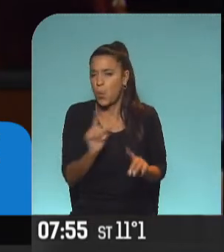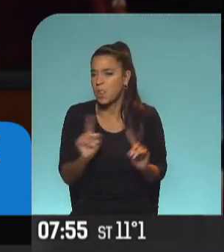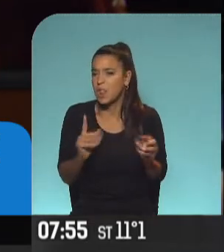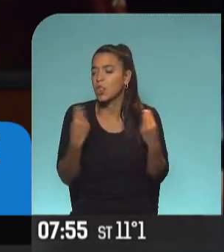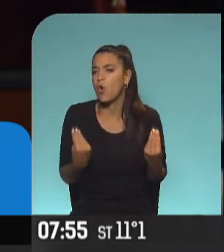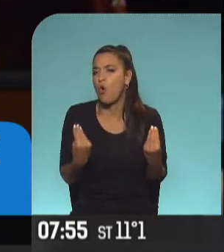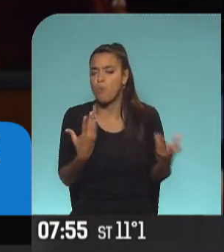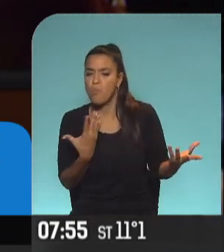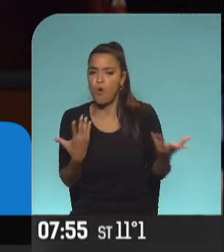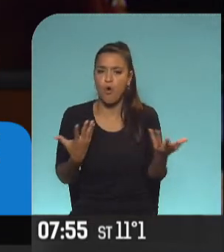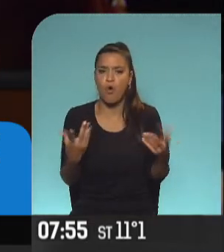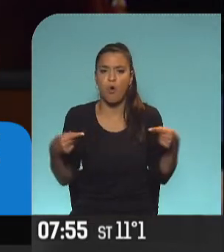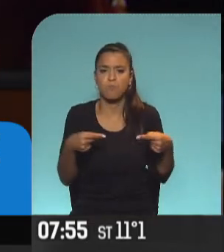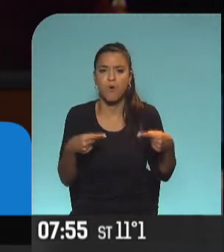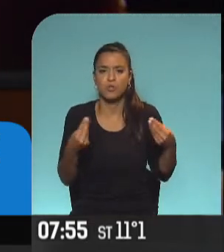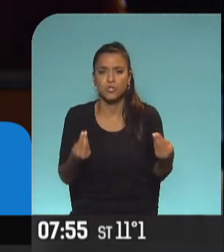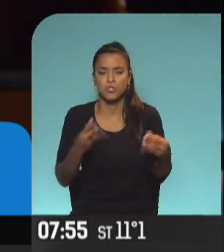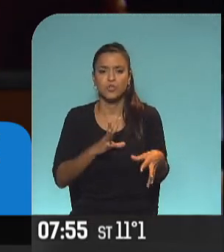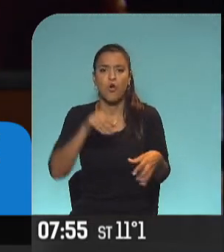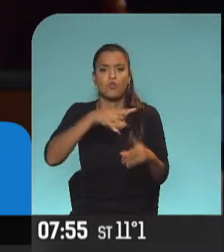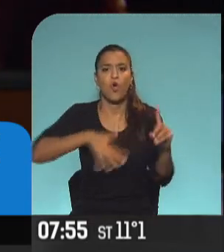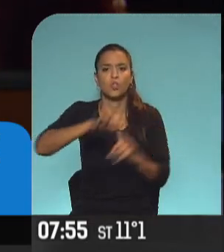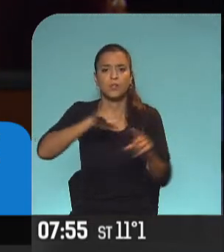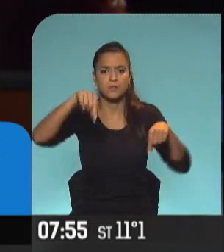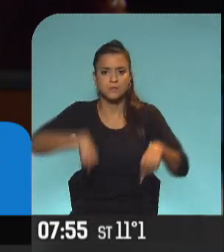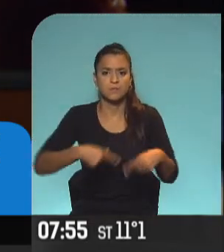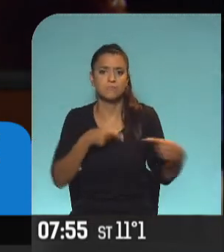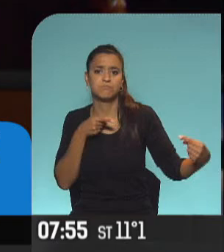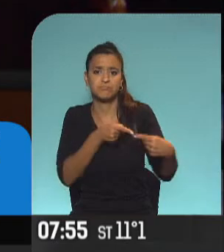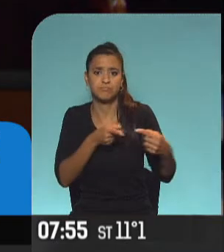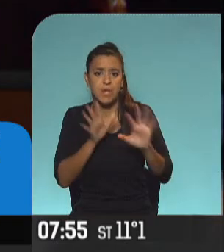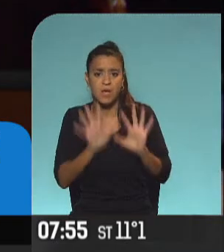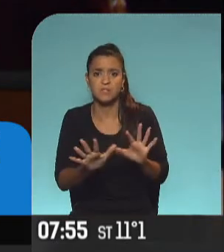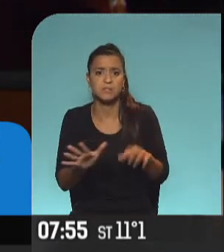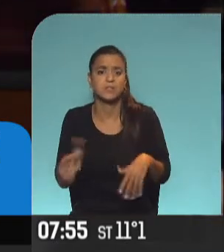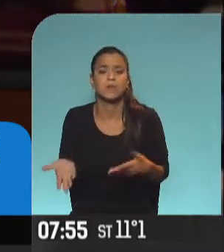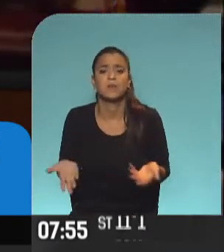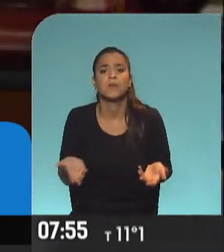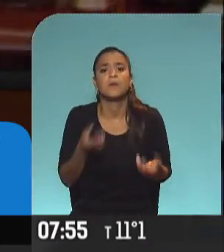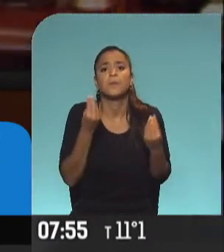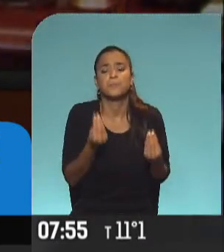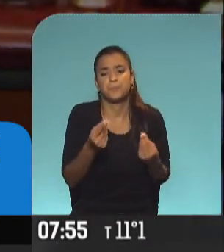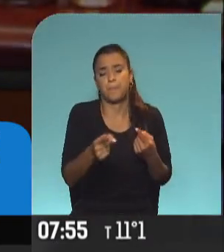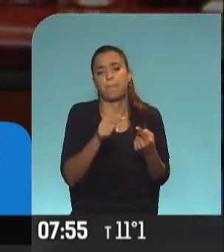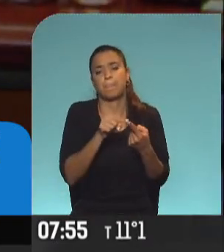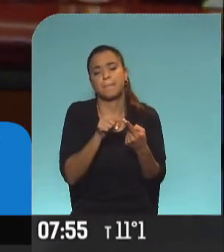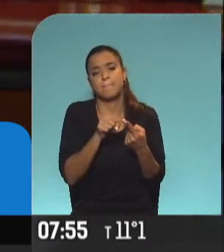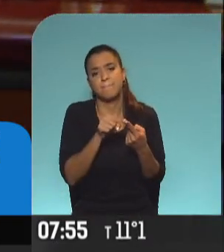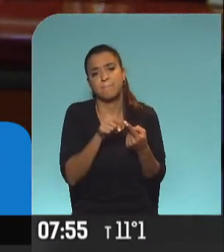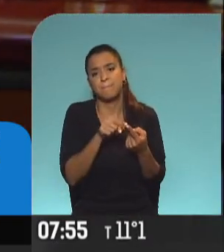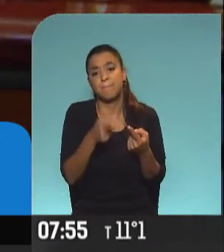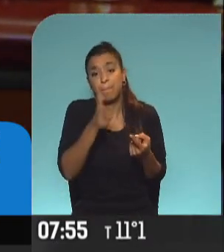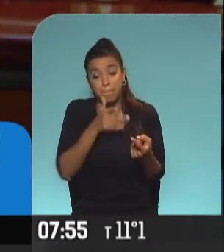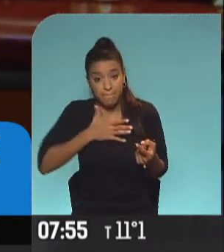la posición de la oposición en este contexto, si no es oponerse, y valgan todas las redundancias. ¿Por qué? Porque me